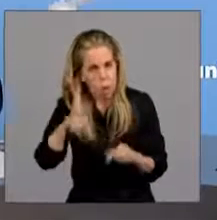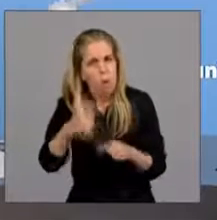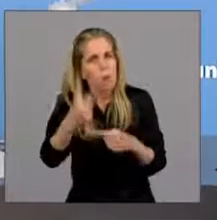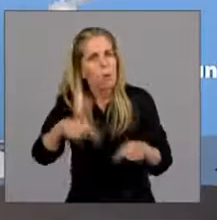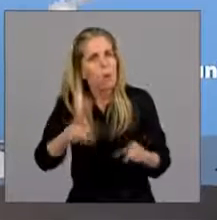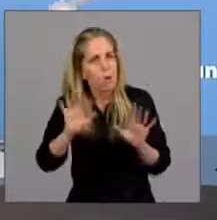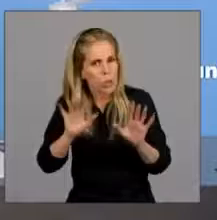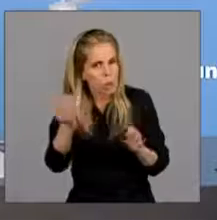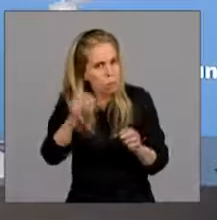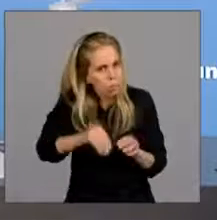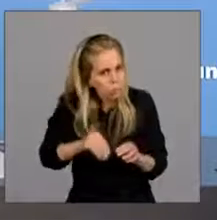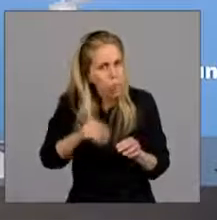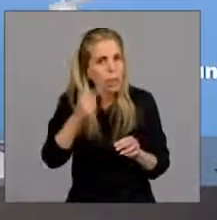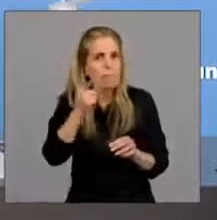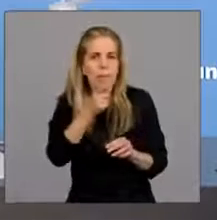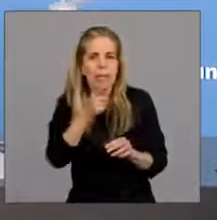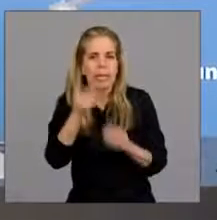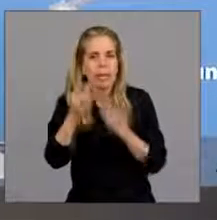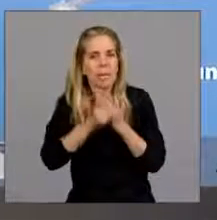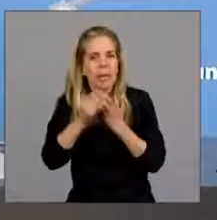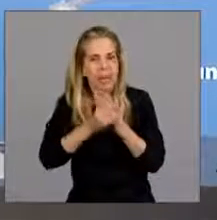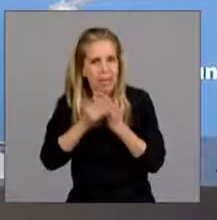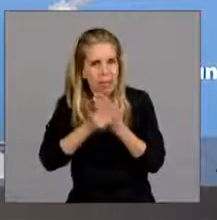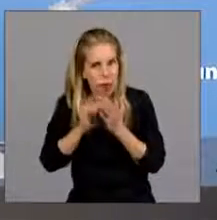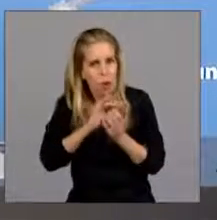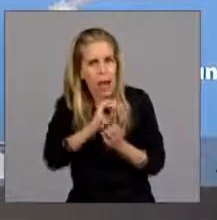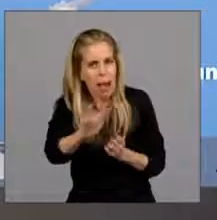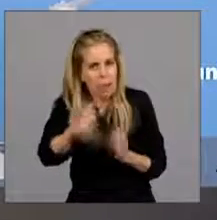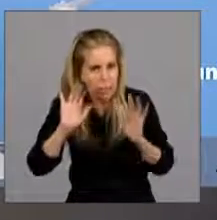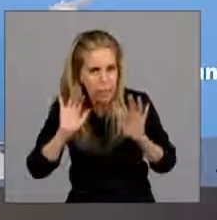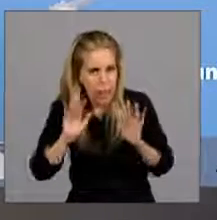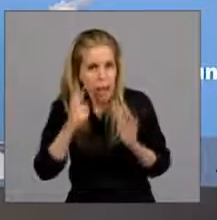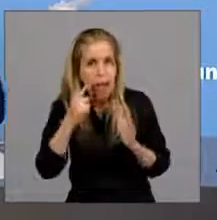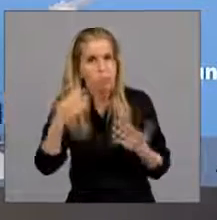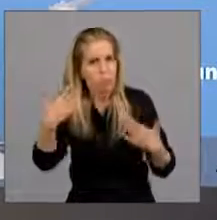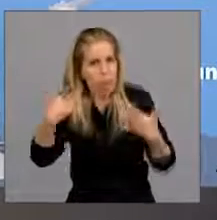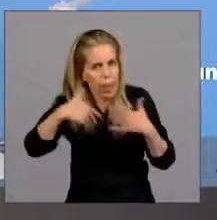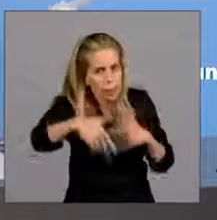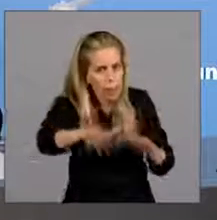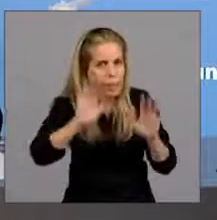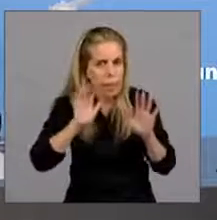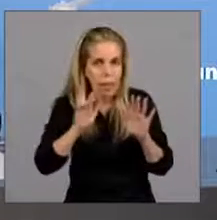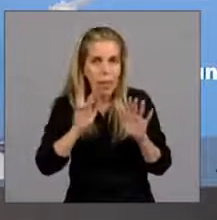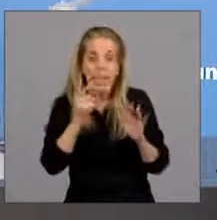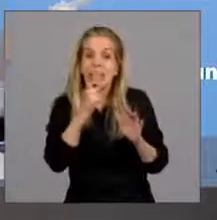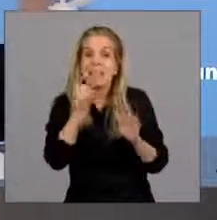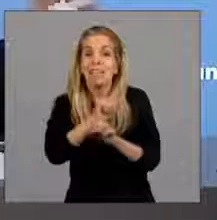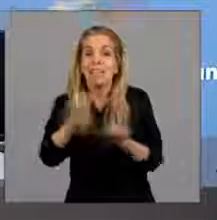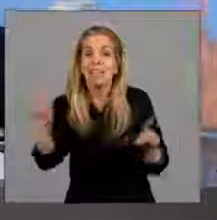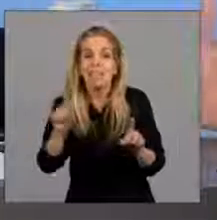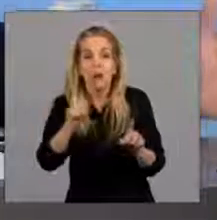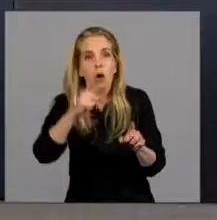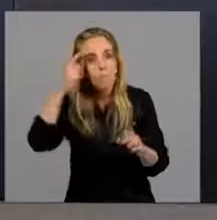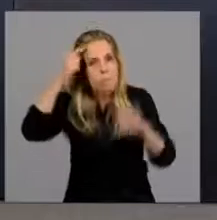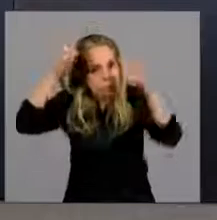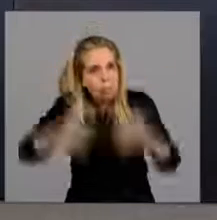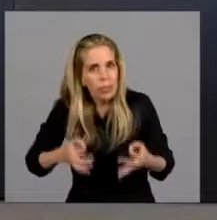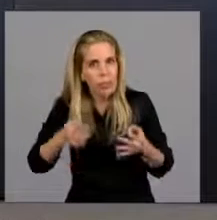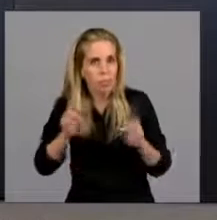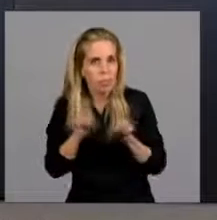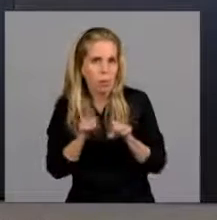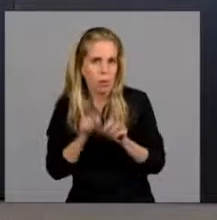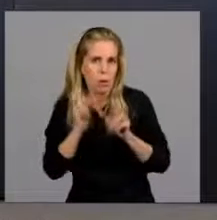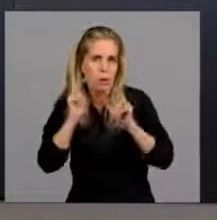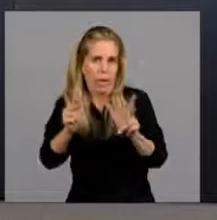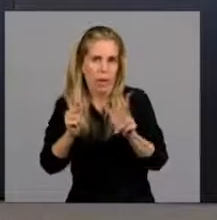Yo creo que el ministro Goyán está advirtiendo lo que puede pasar si no tomamos conciencia de lo que dijeron